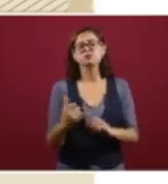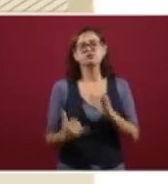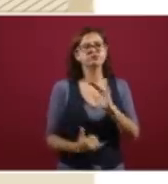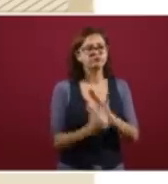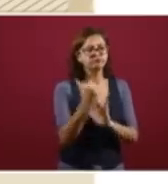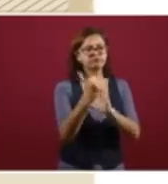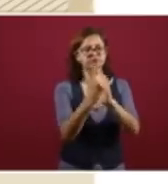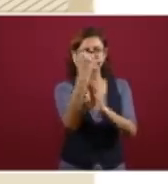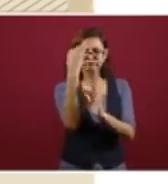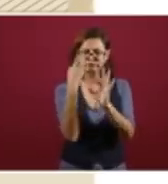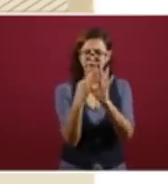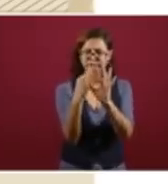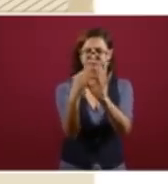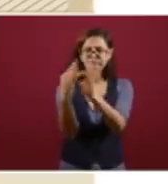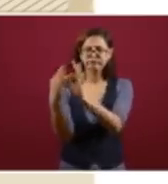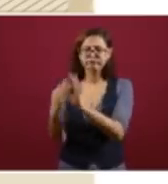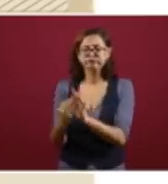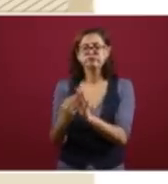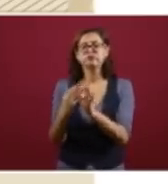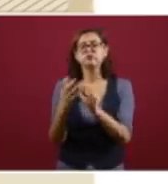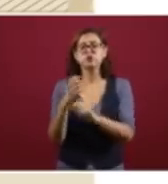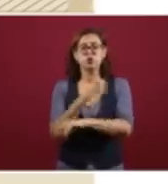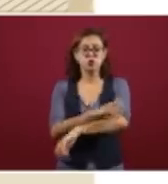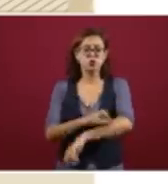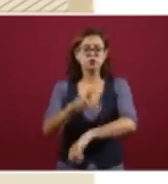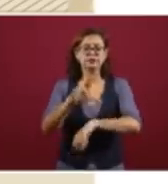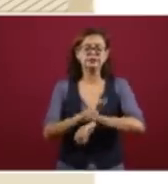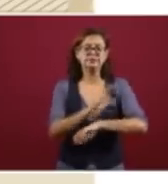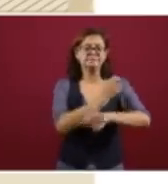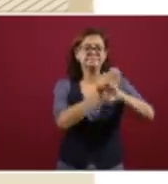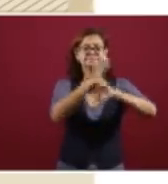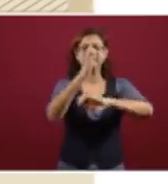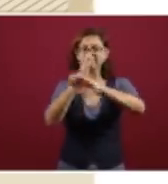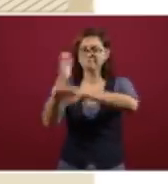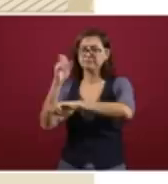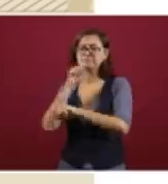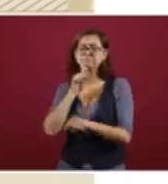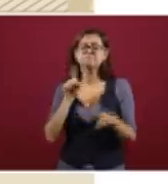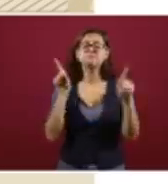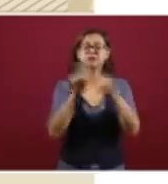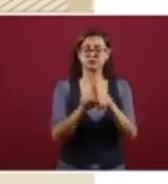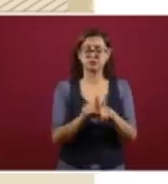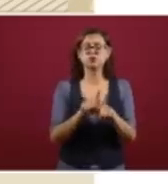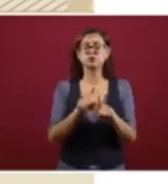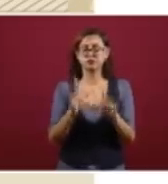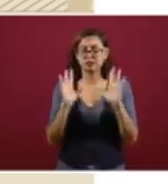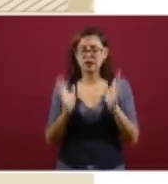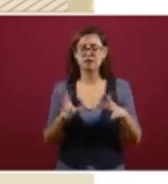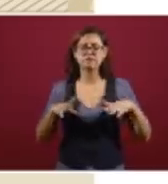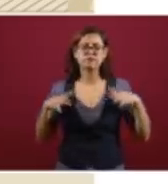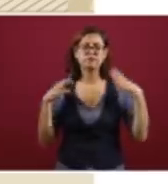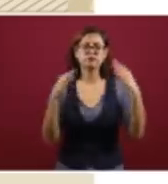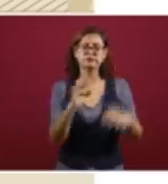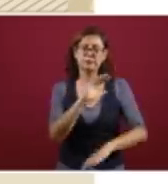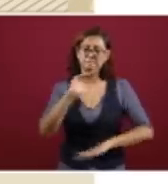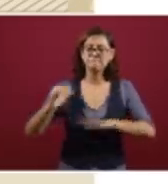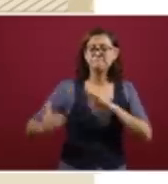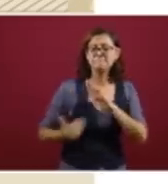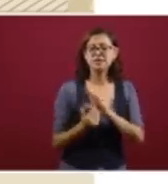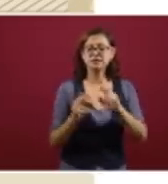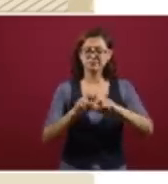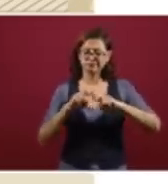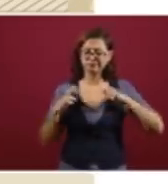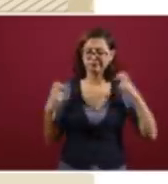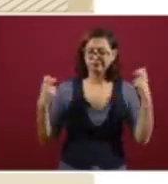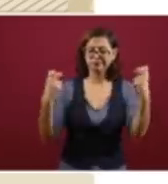se han instalado, además de las coordinaciones estatales, lo que llamamos las mesas técnicas en los estados, en donde se han venido